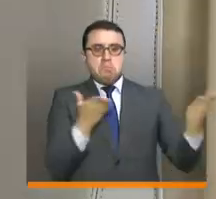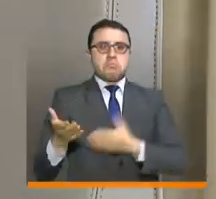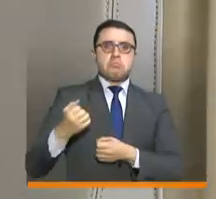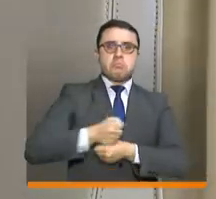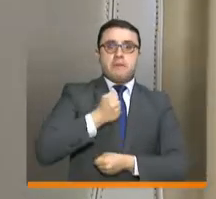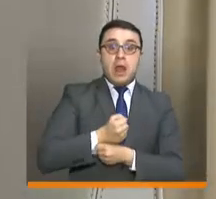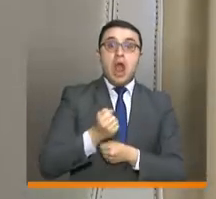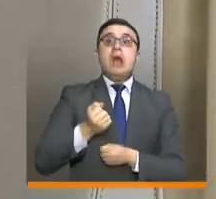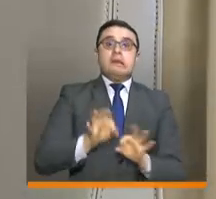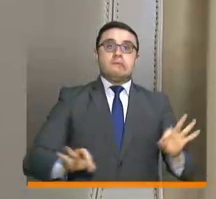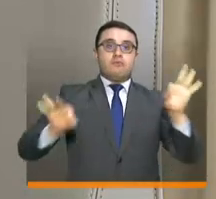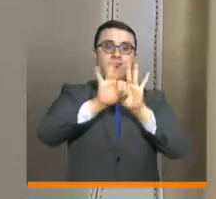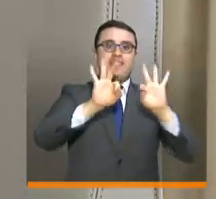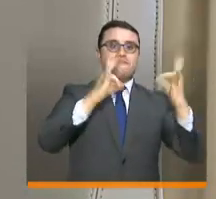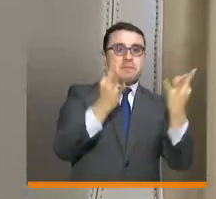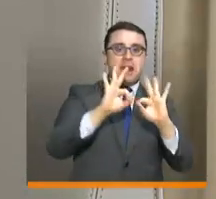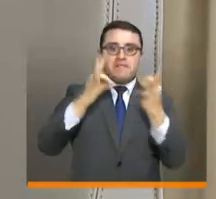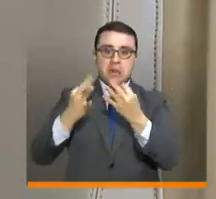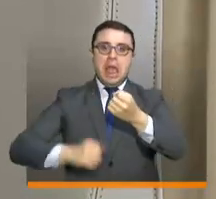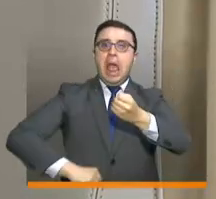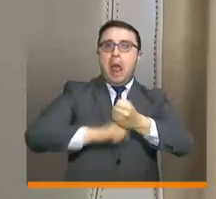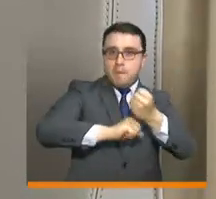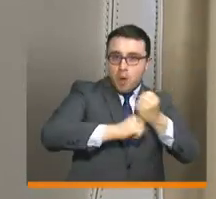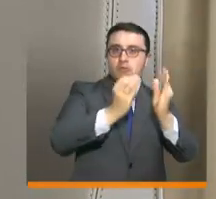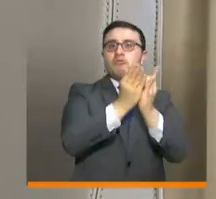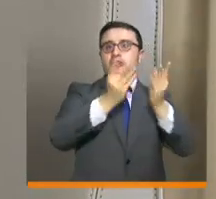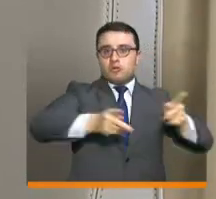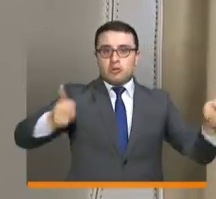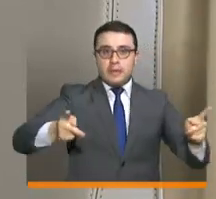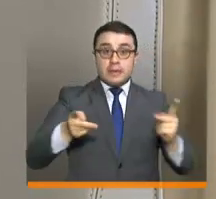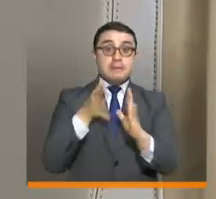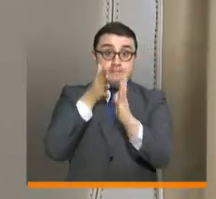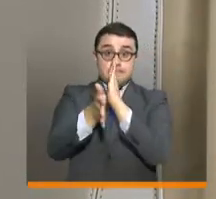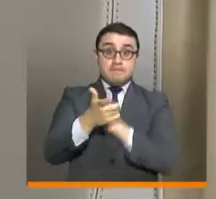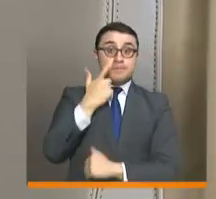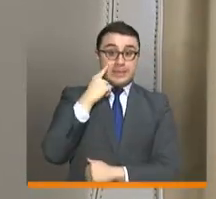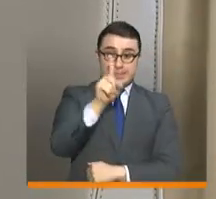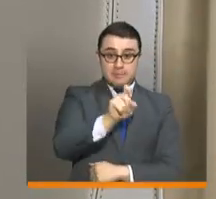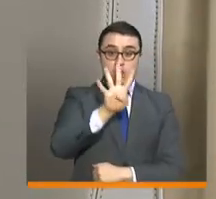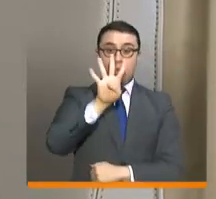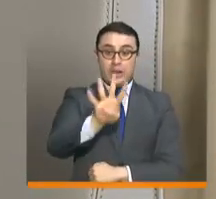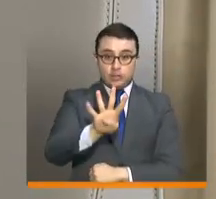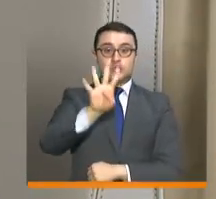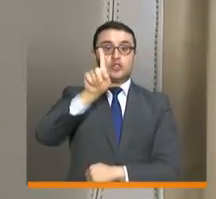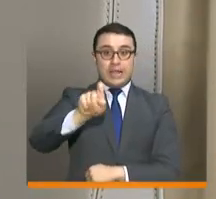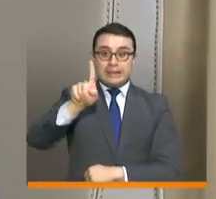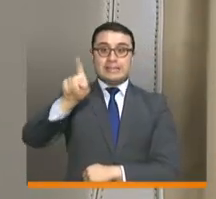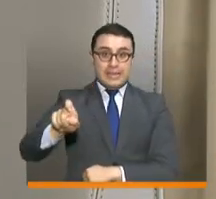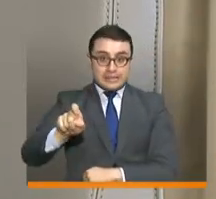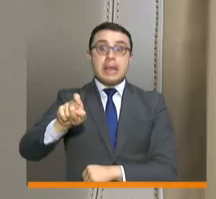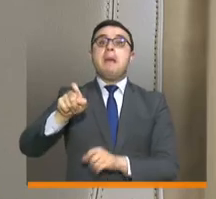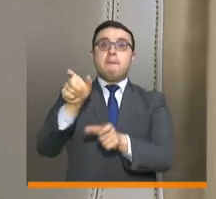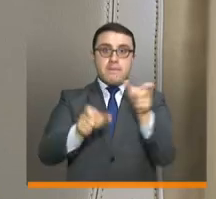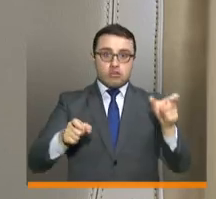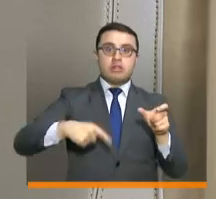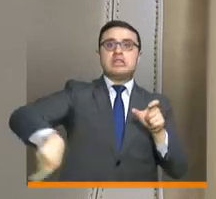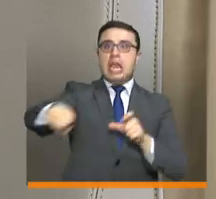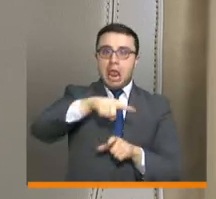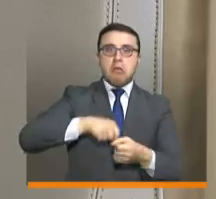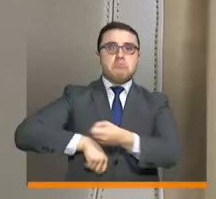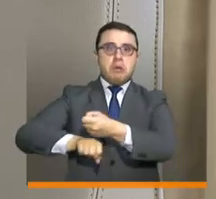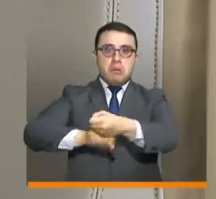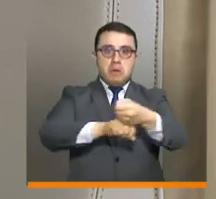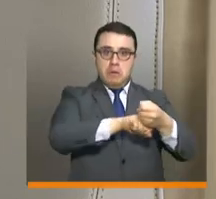el apoyo de las familias y los estudiantes. Hoy les vamos a contar que hay 6.466 beneficiarios, presidente, y eran las